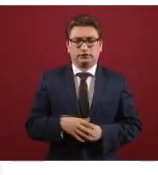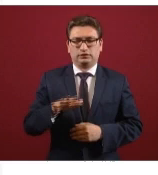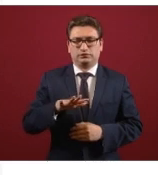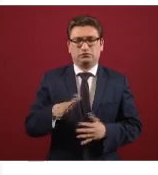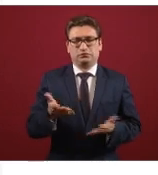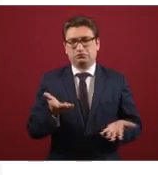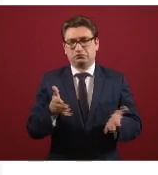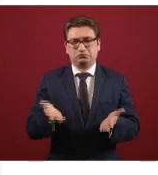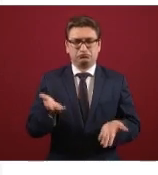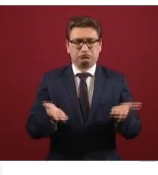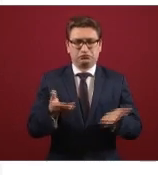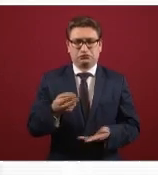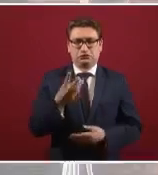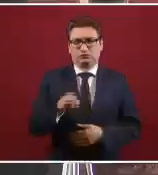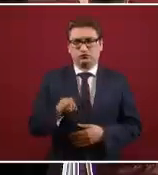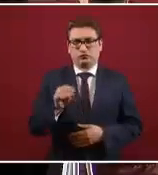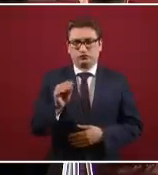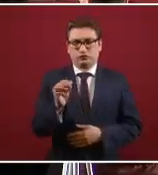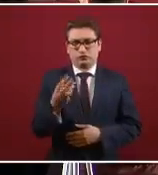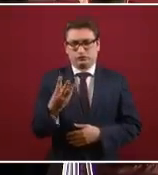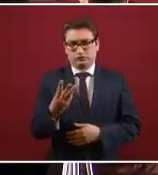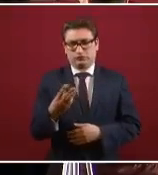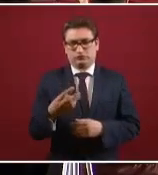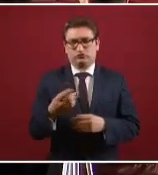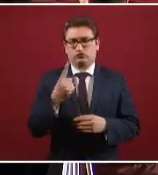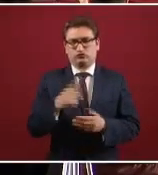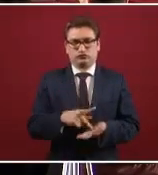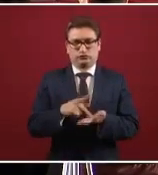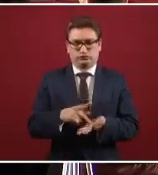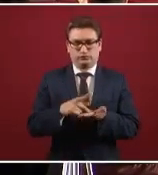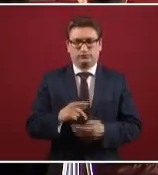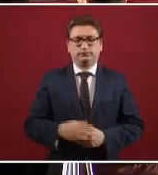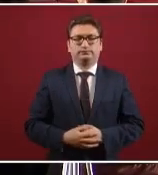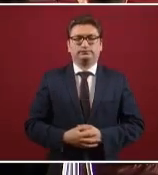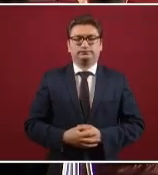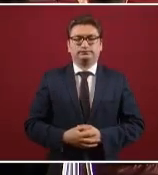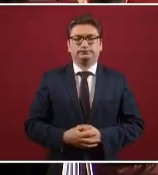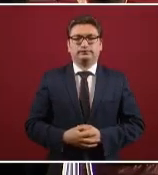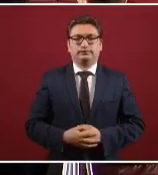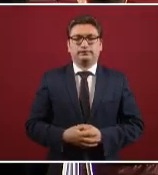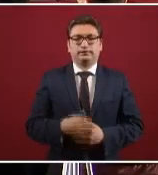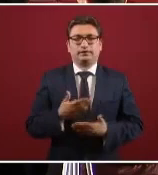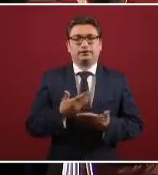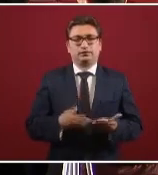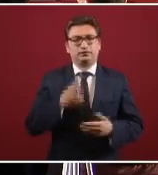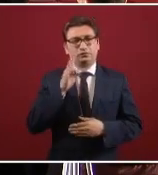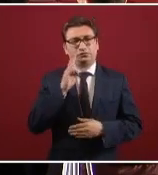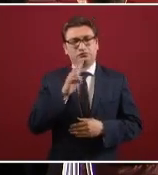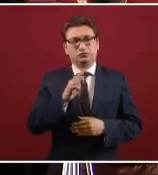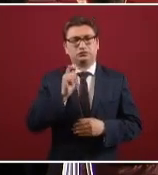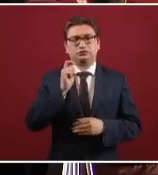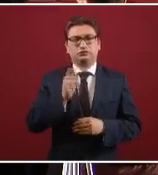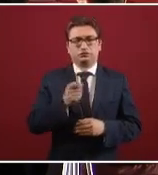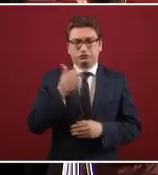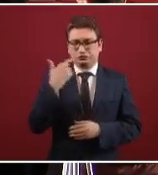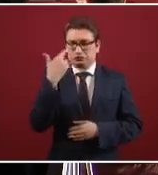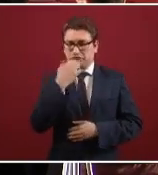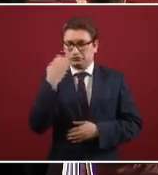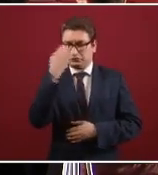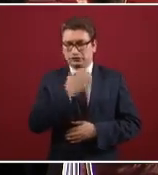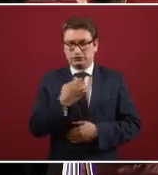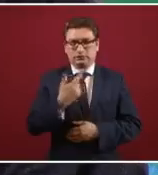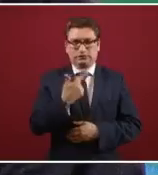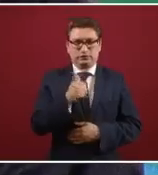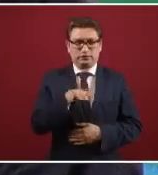93 pesos por kilo y vamos a ver lo que fueron las verificaciones de gas